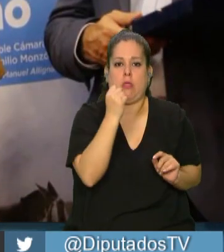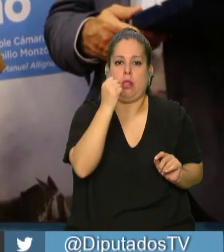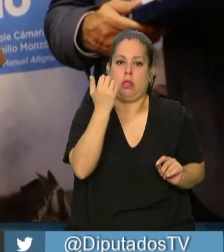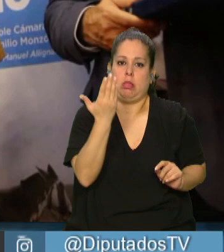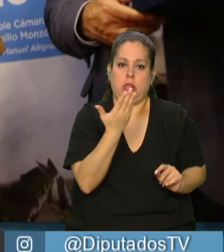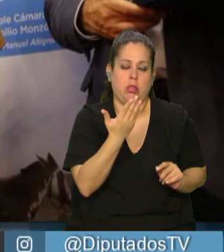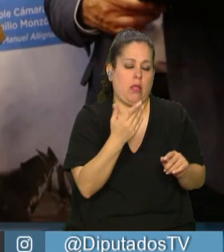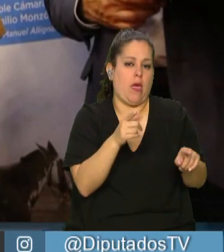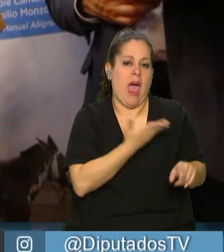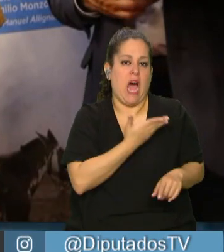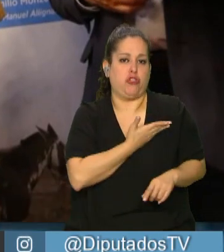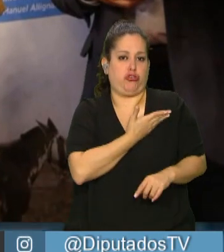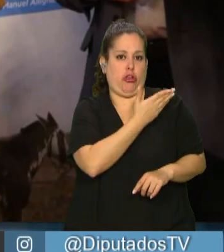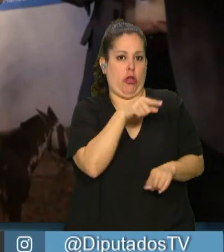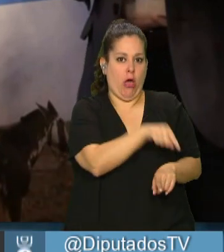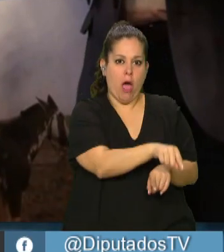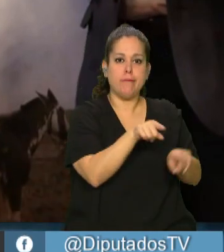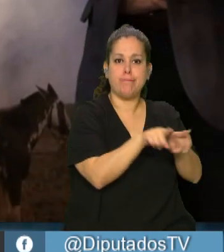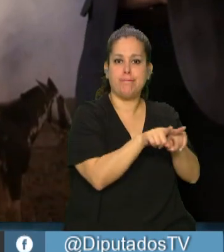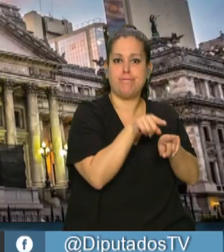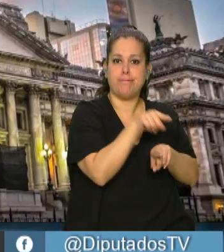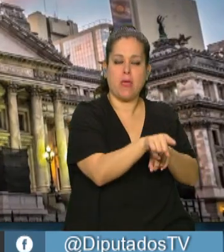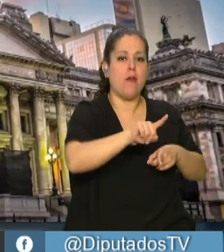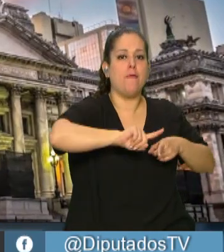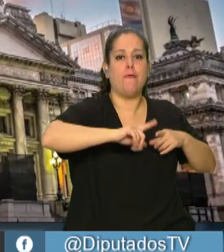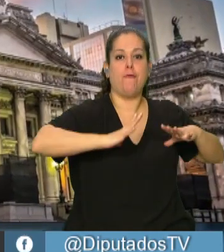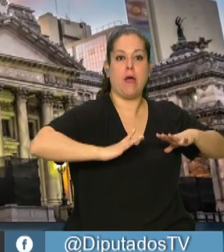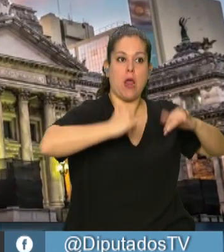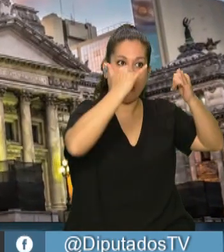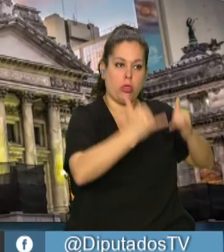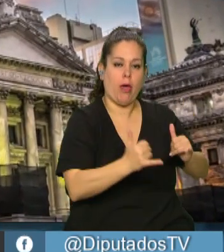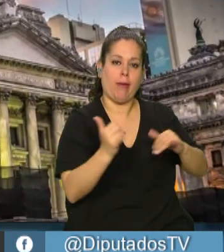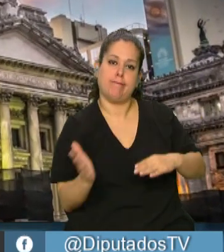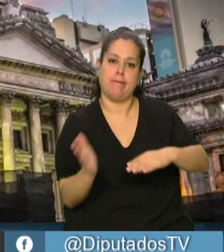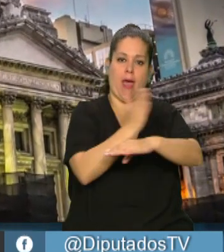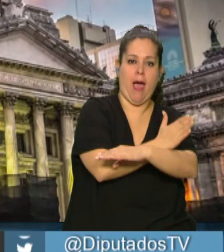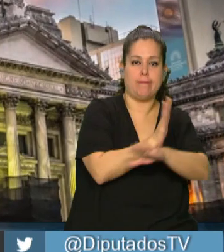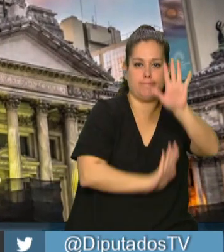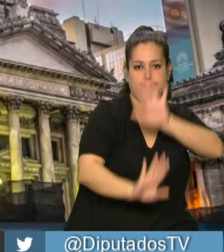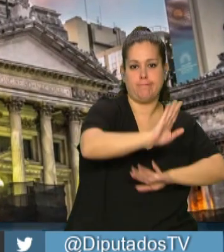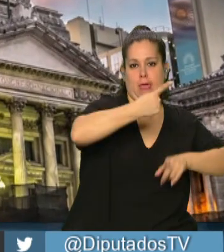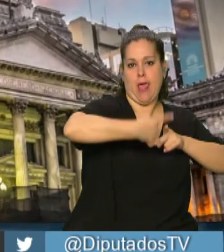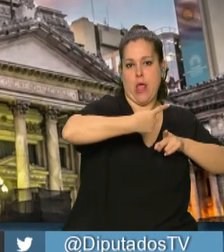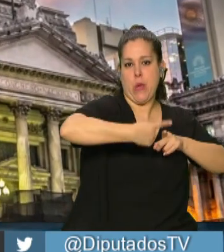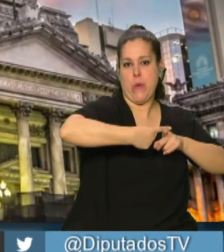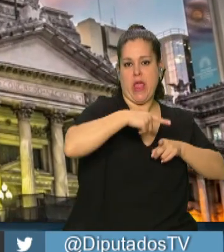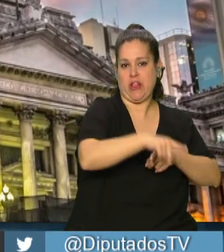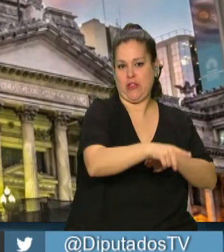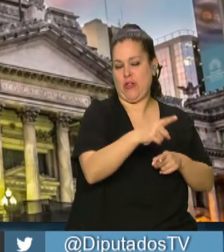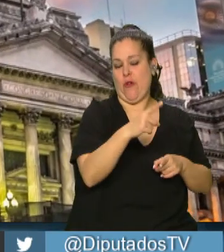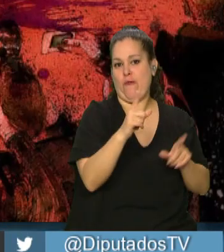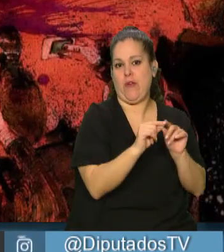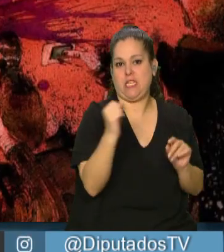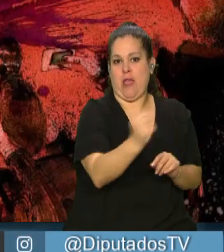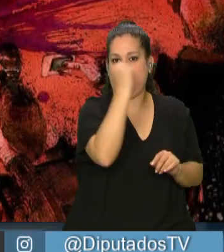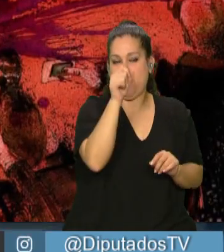que se celebra el viernes posterior al feriado según calendario, y todo lo que se ofrece ahí en cuanto a contenido es un